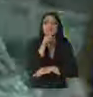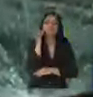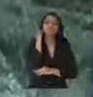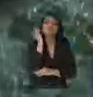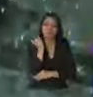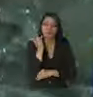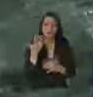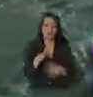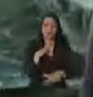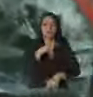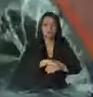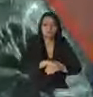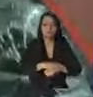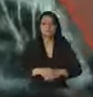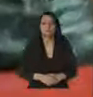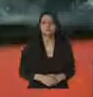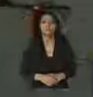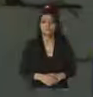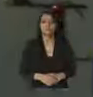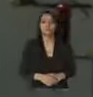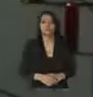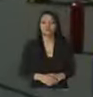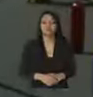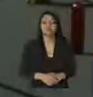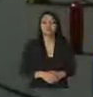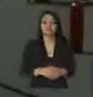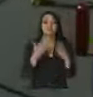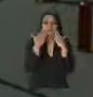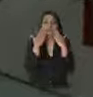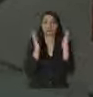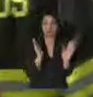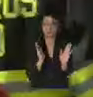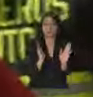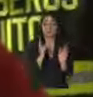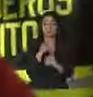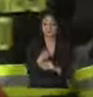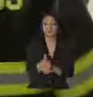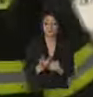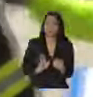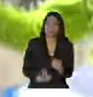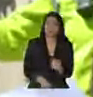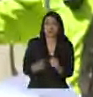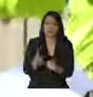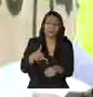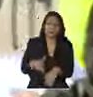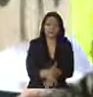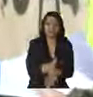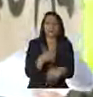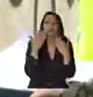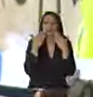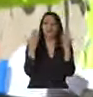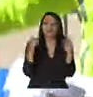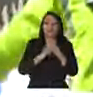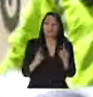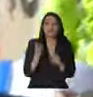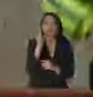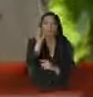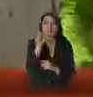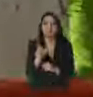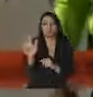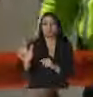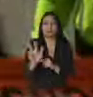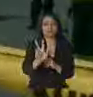de detenida. No se sabe, por datos técnicos, si iba a exceso de velocidad o no. Lo que sí impacta a tres personas moradoras